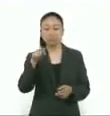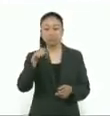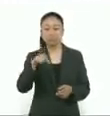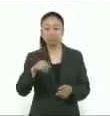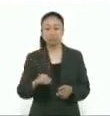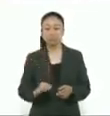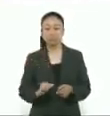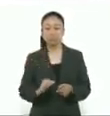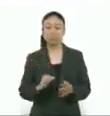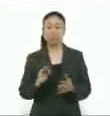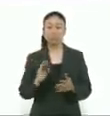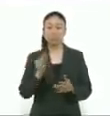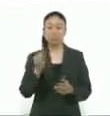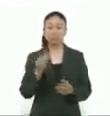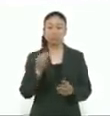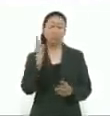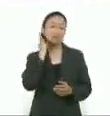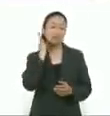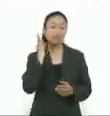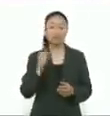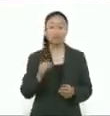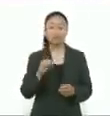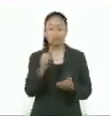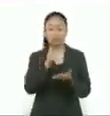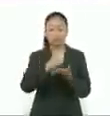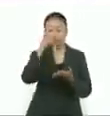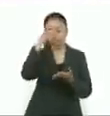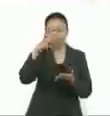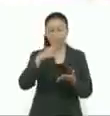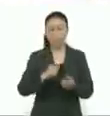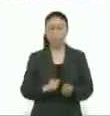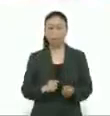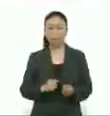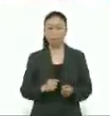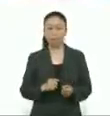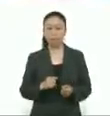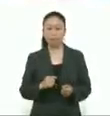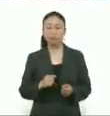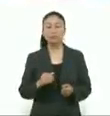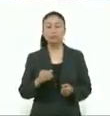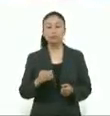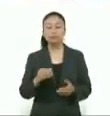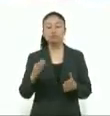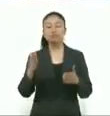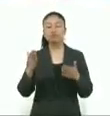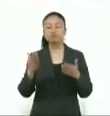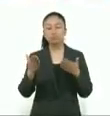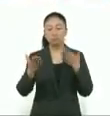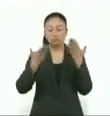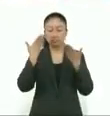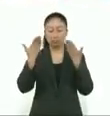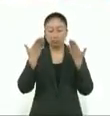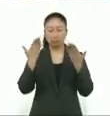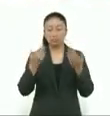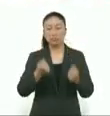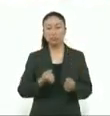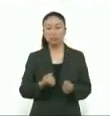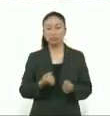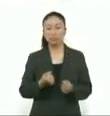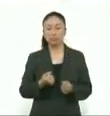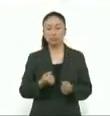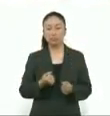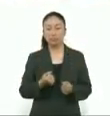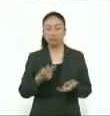de México, cómo se hicieron y capacitaron nuevos ministerios para